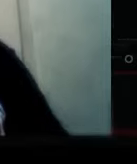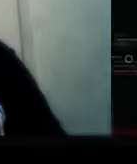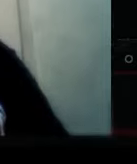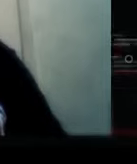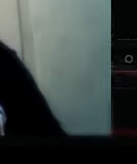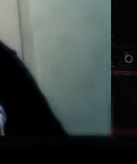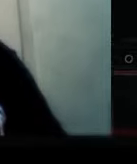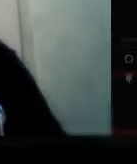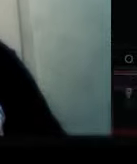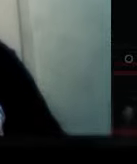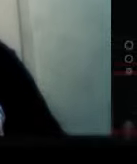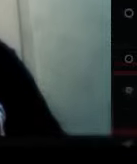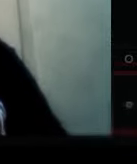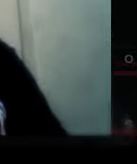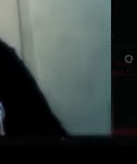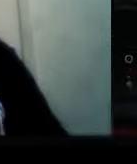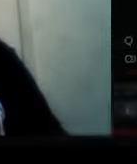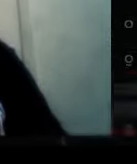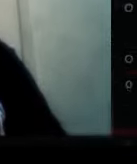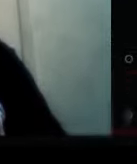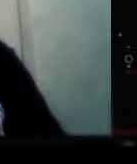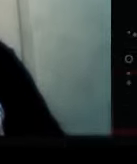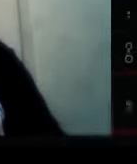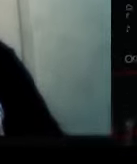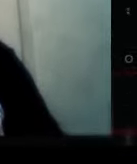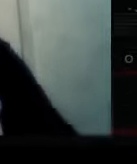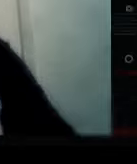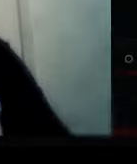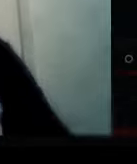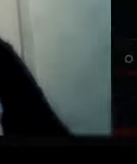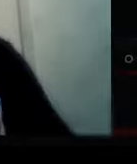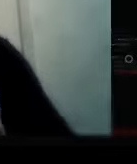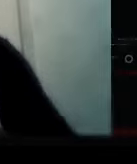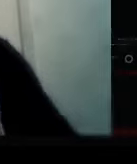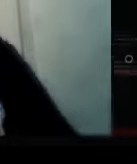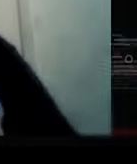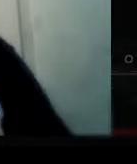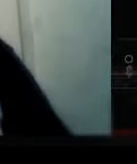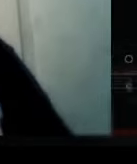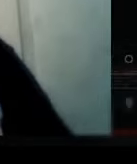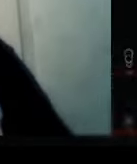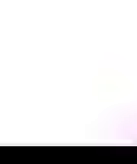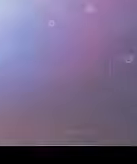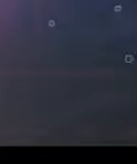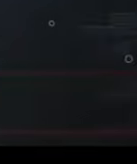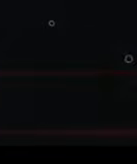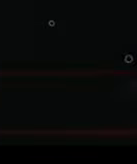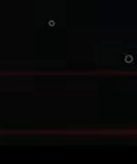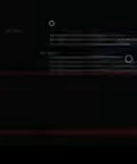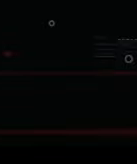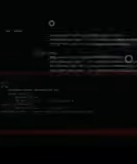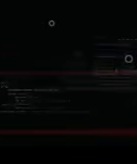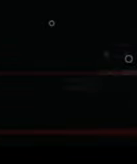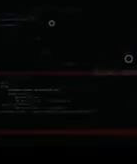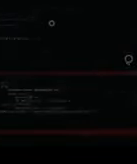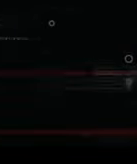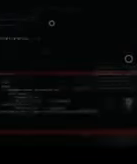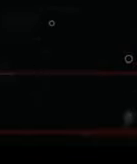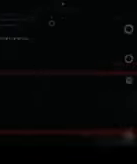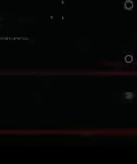nosotros nomás vamos allá a la frontera, a Acuña, Coahuila. Nosotros no hemos pisado Jalisco. Según Gabriel Hernández,